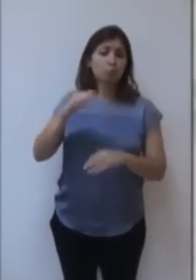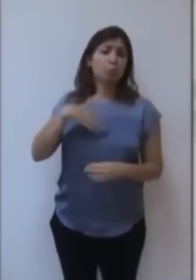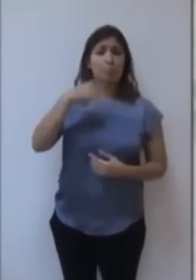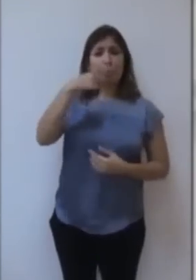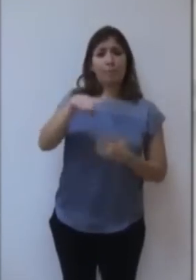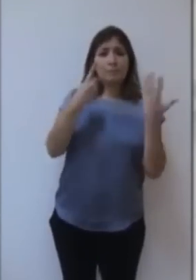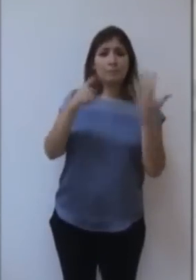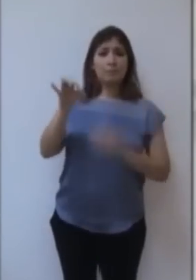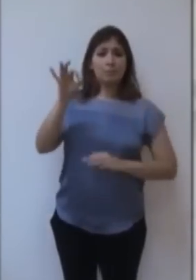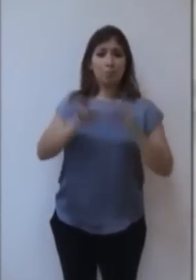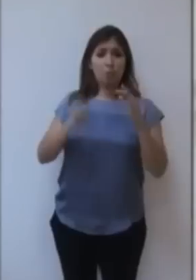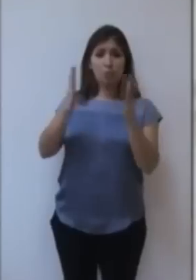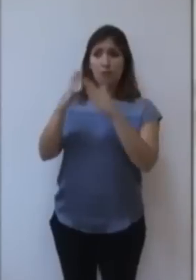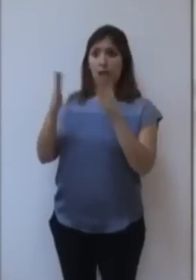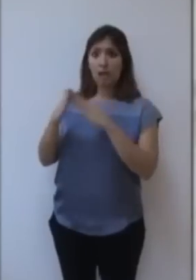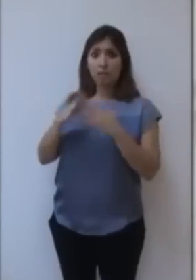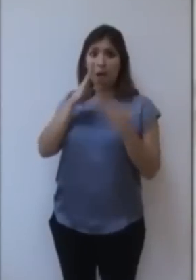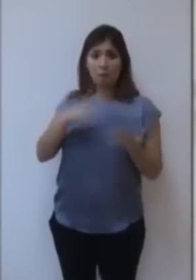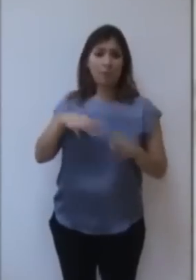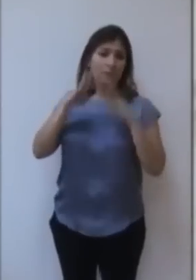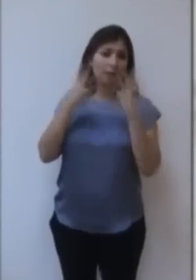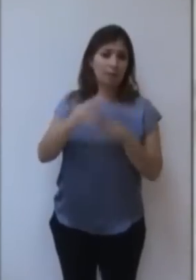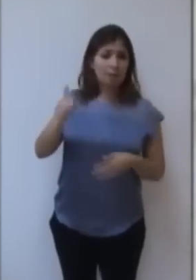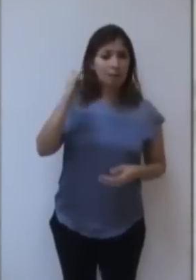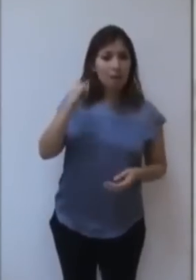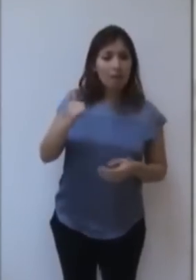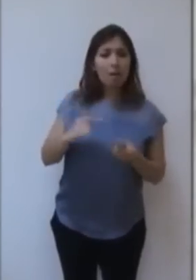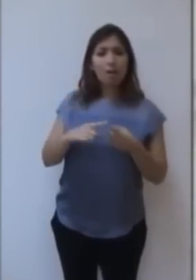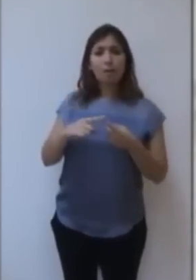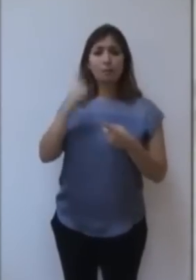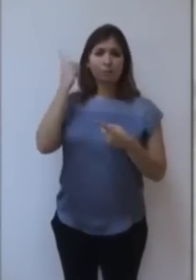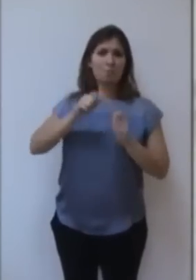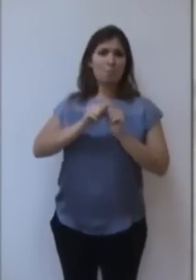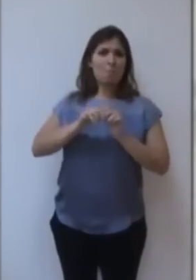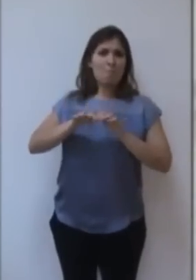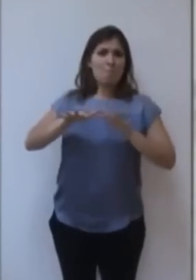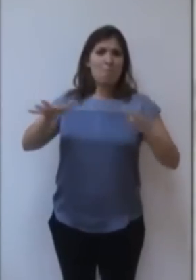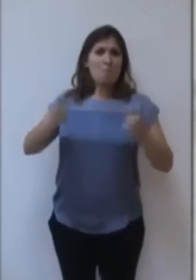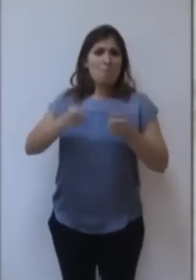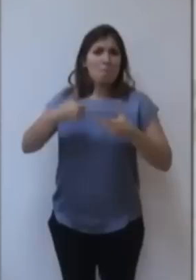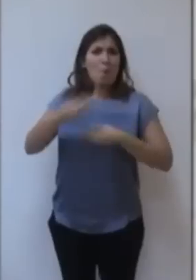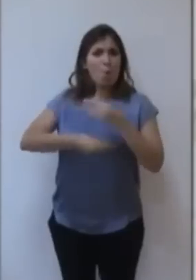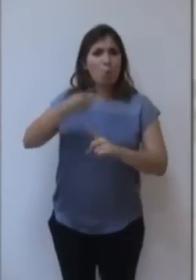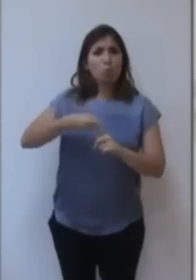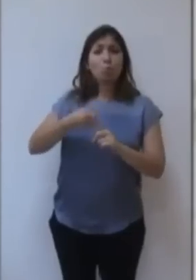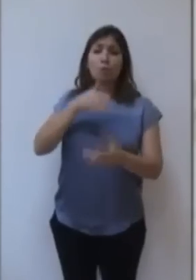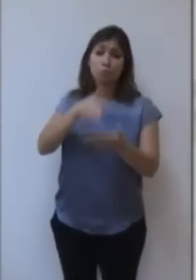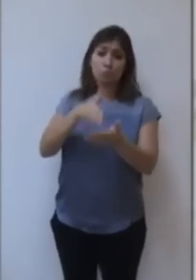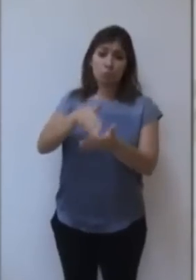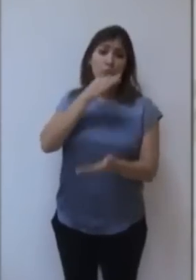60% de los hogares españoles tienen internet. Bueno, sabemos que todo esto va creciendo, pero todavía tenemos ahí barreras,